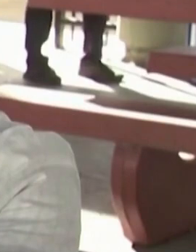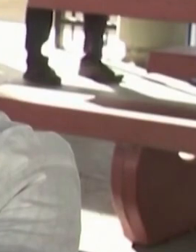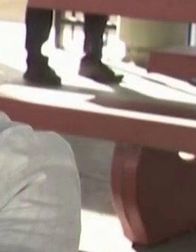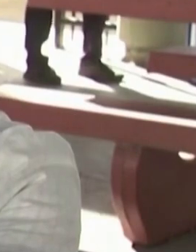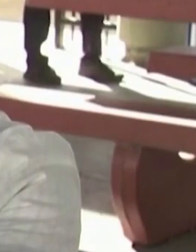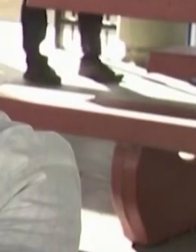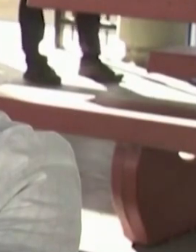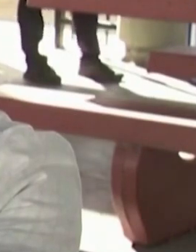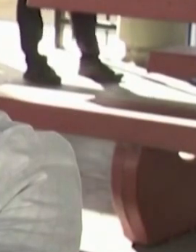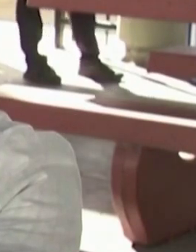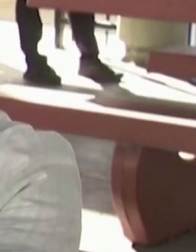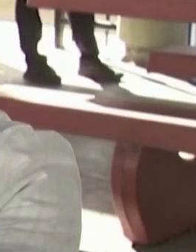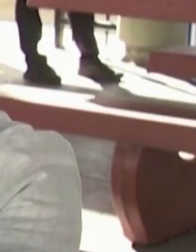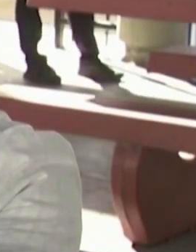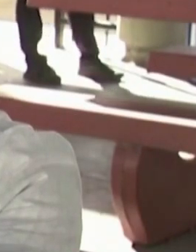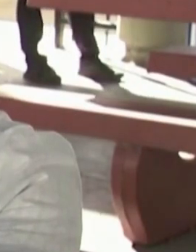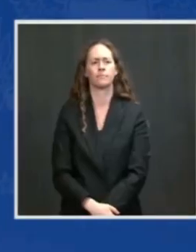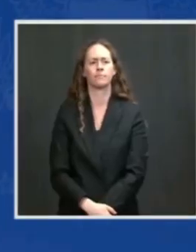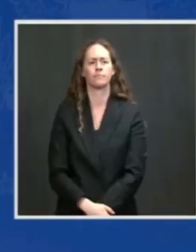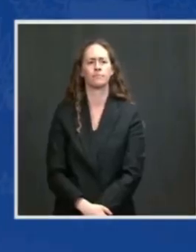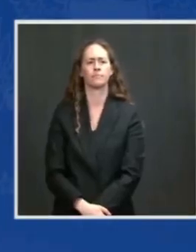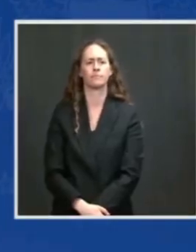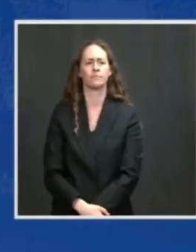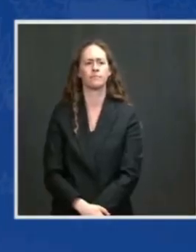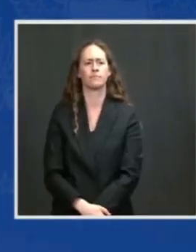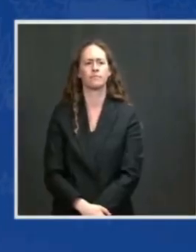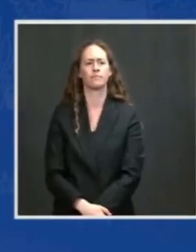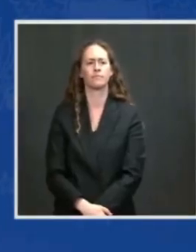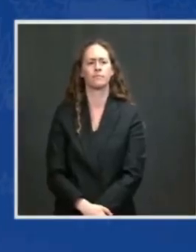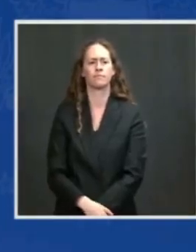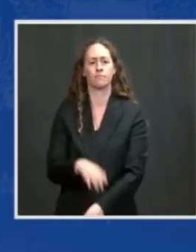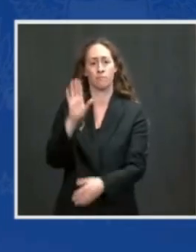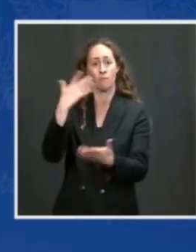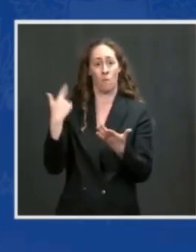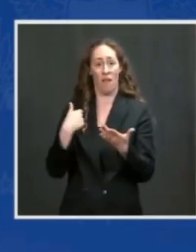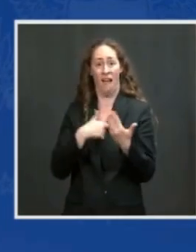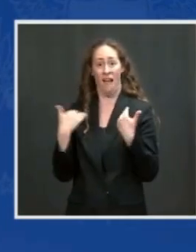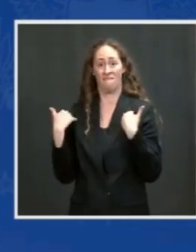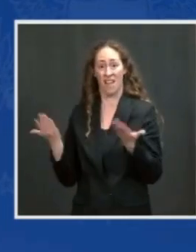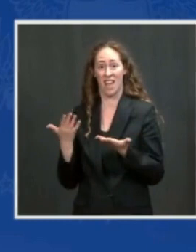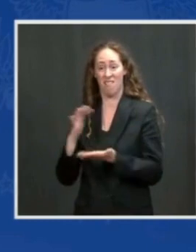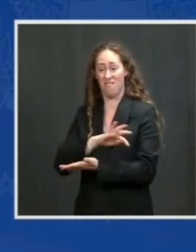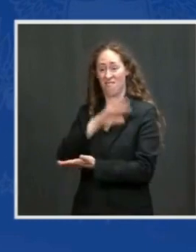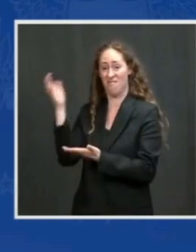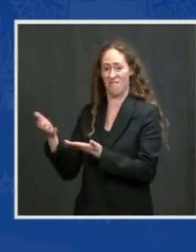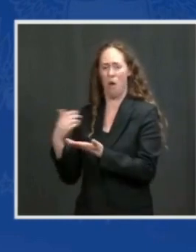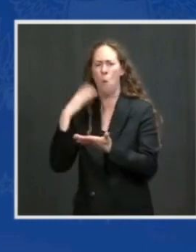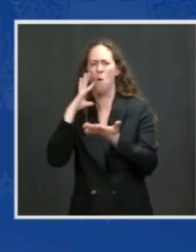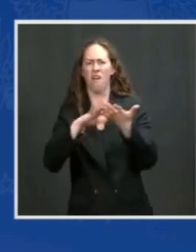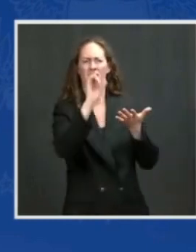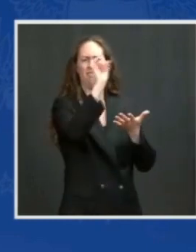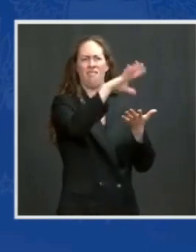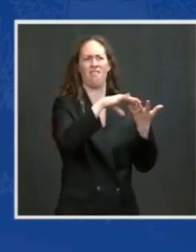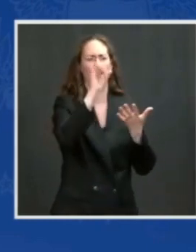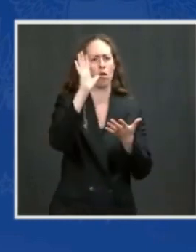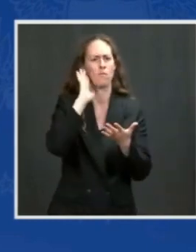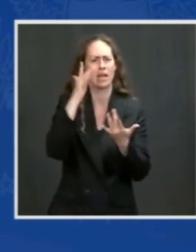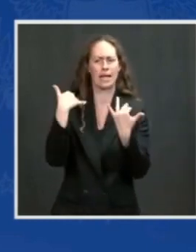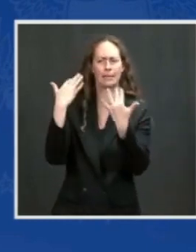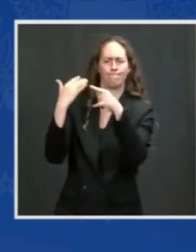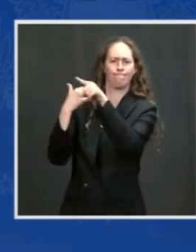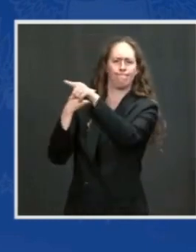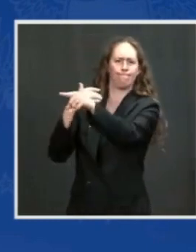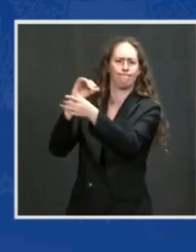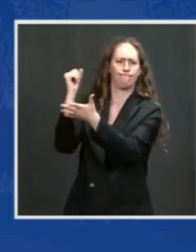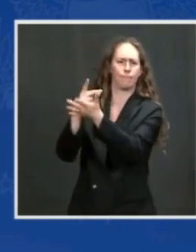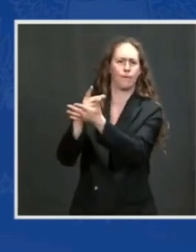distribuidas a la comunidad internacional antes de hoy quiero anunciar que también se compartirán con el resto del mundo las dosis de vacunas